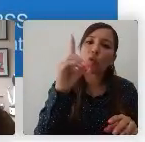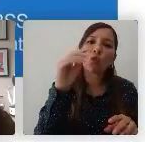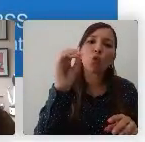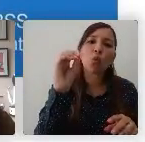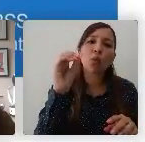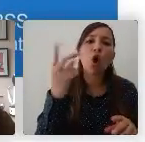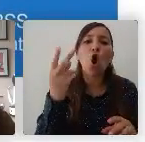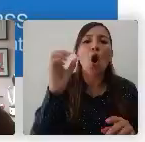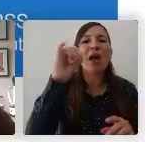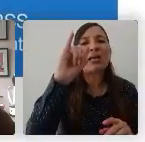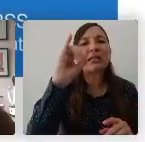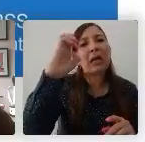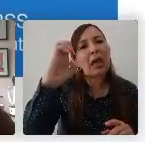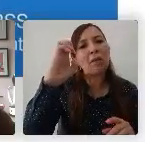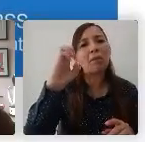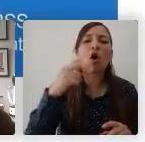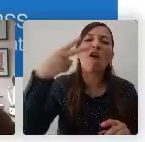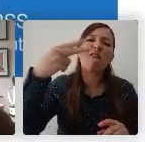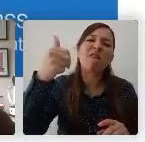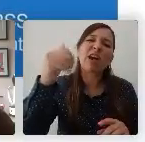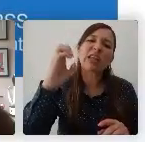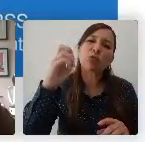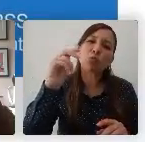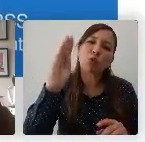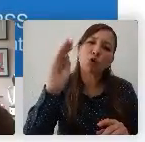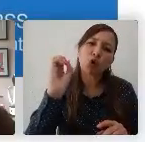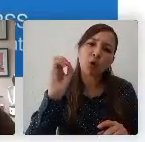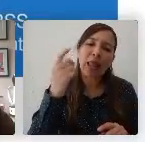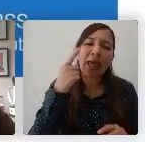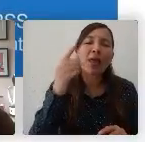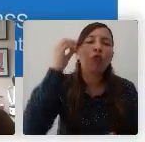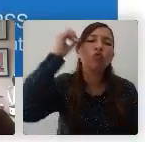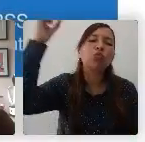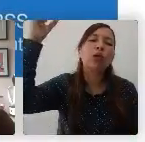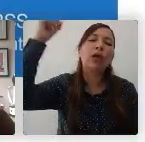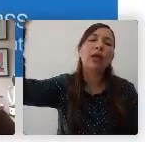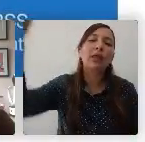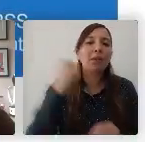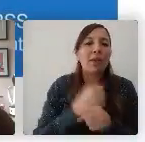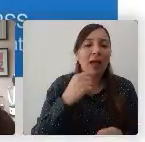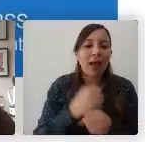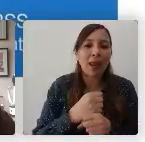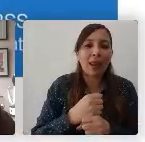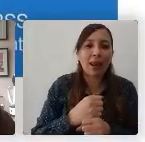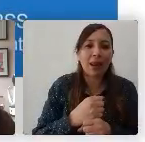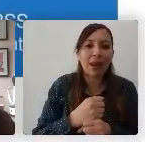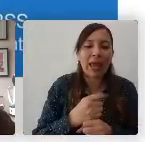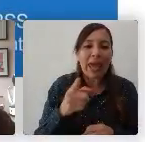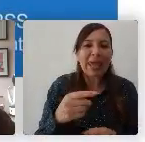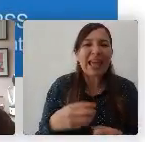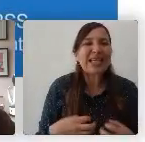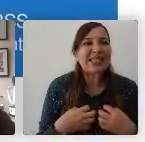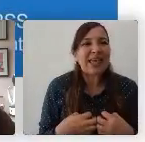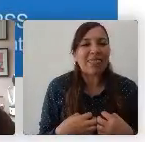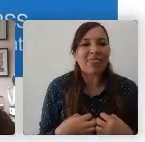casos por redes sociales como instagram y sueña con volver a viajar porque es una persona que solía viajar antes de la pandemia siente que efectivamente ha